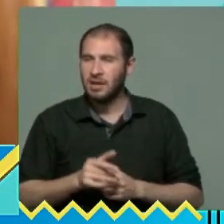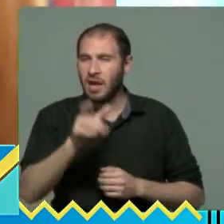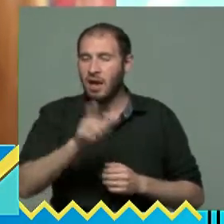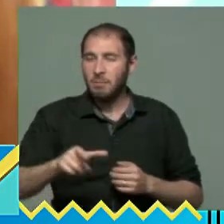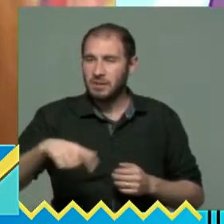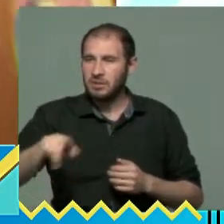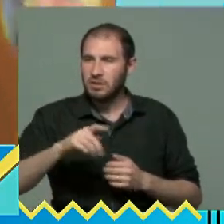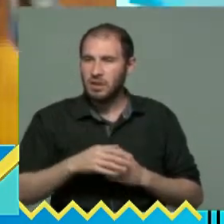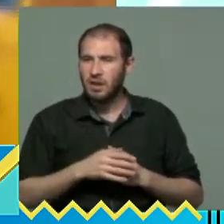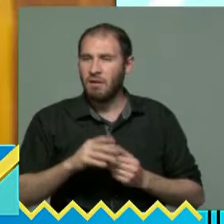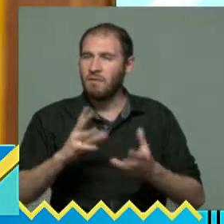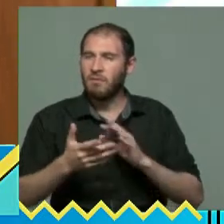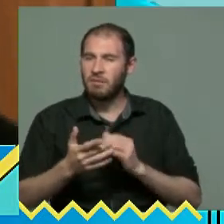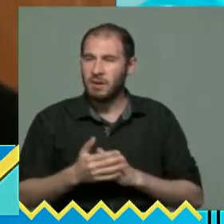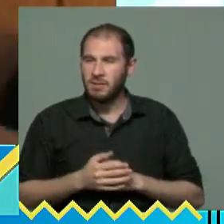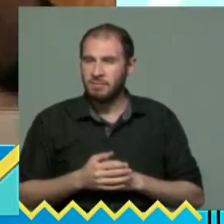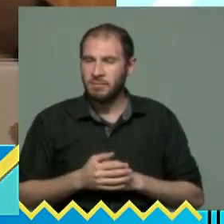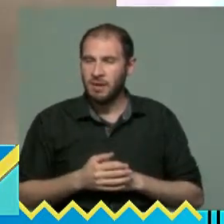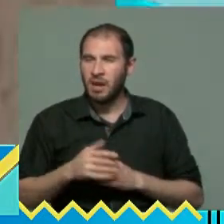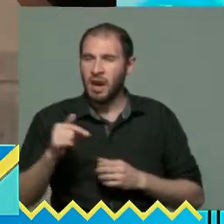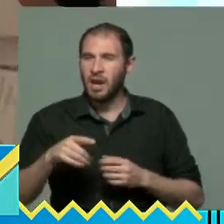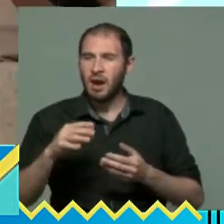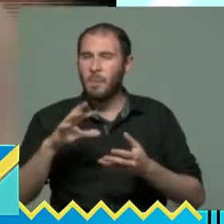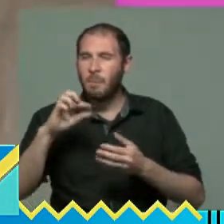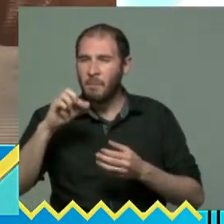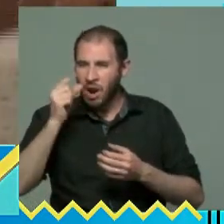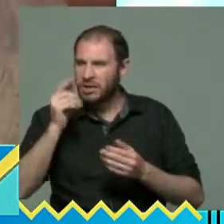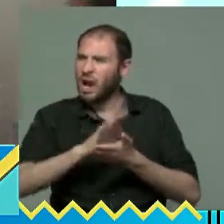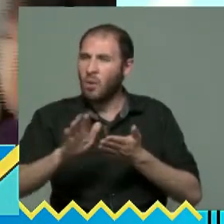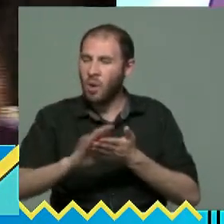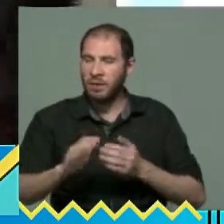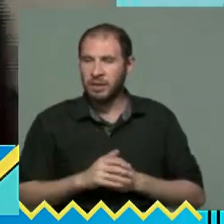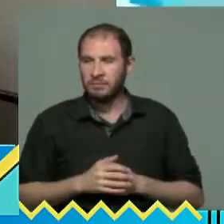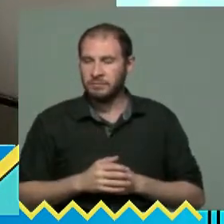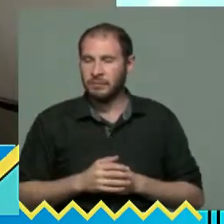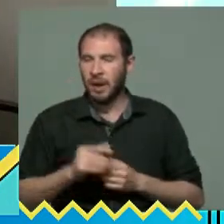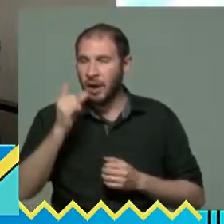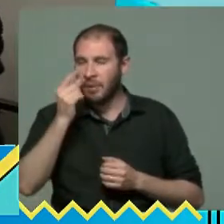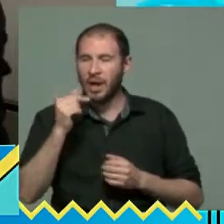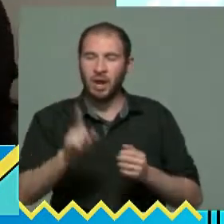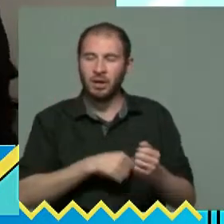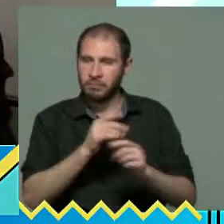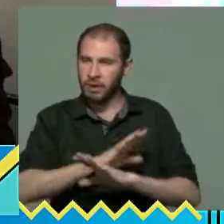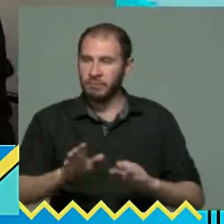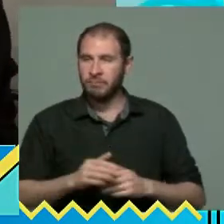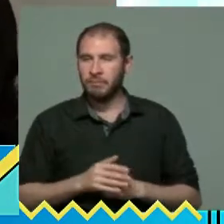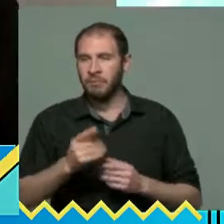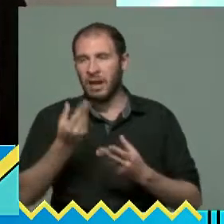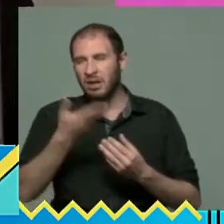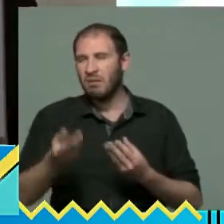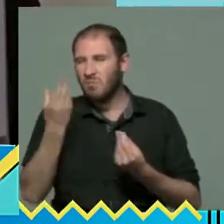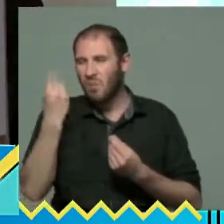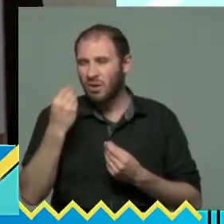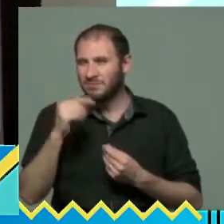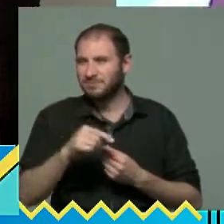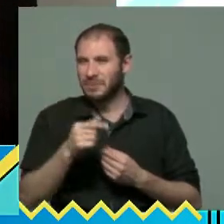está queriendo otro tipo de manera de hacer política, de esa política tradicional de que muchos tenías